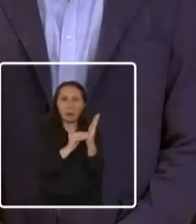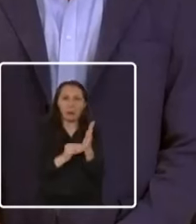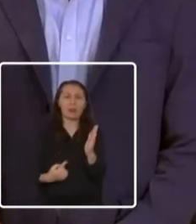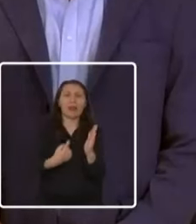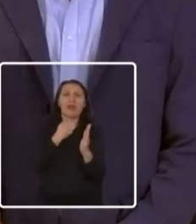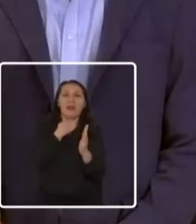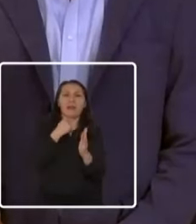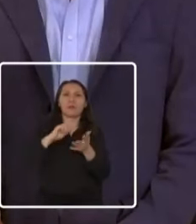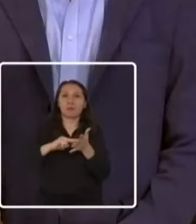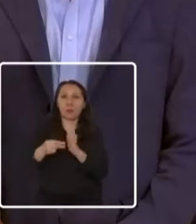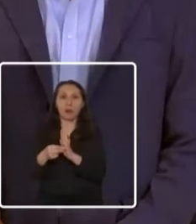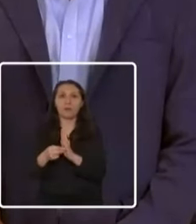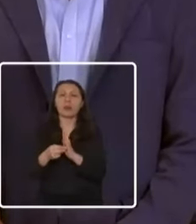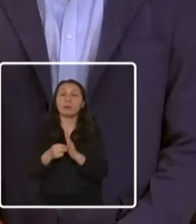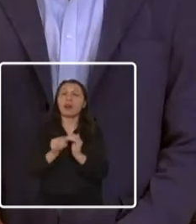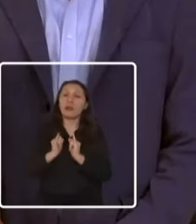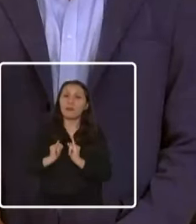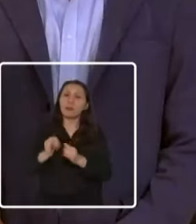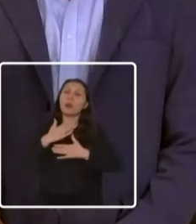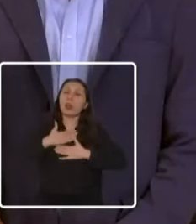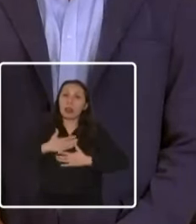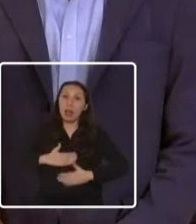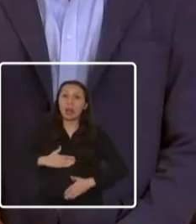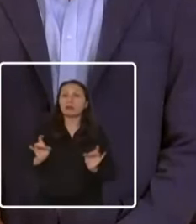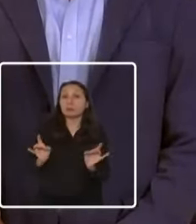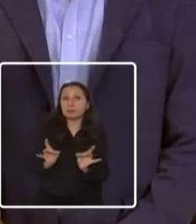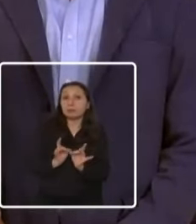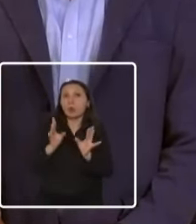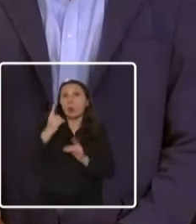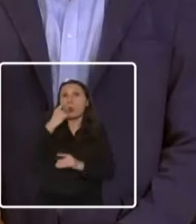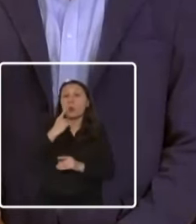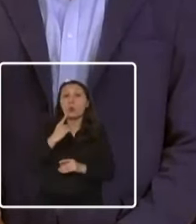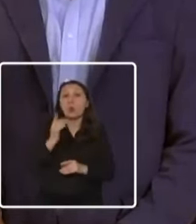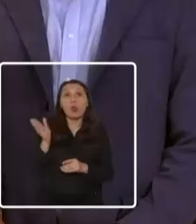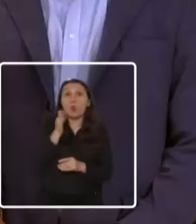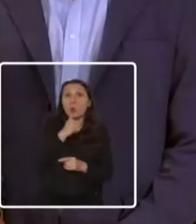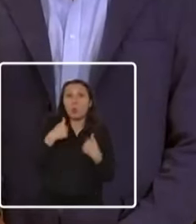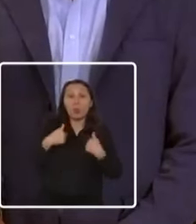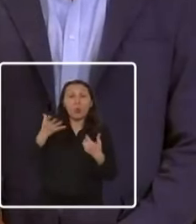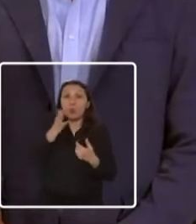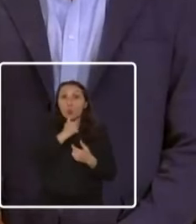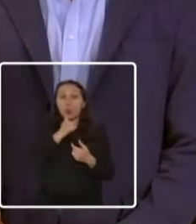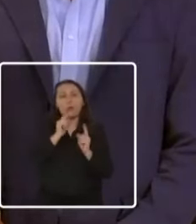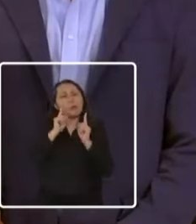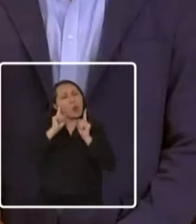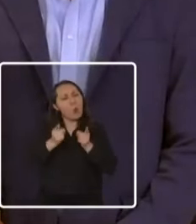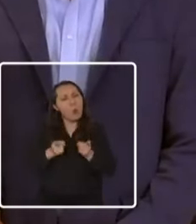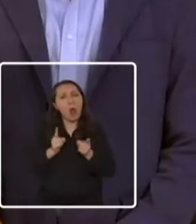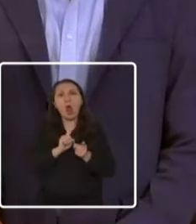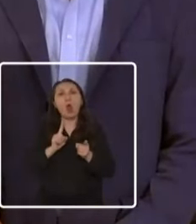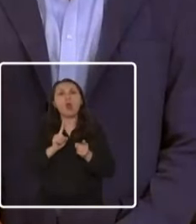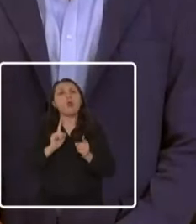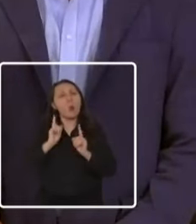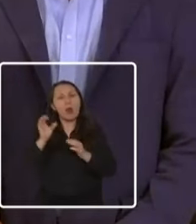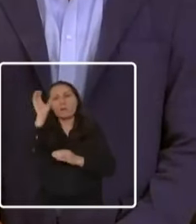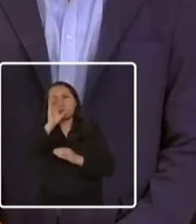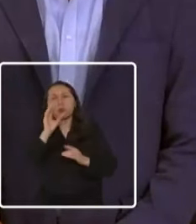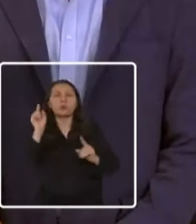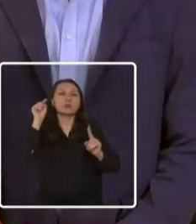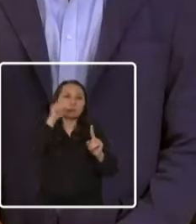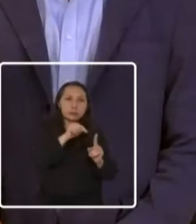sido afectadas. Y por eso transmitir la tranquilidad, así que en el caso de que un día no pasen o no estén, eventualmente no vamos a parar